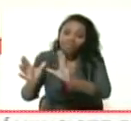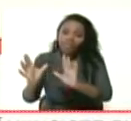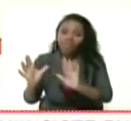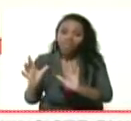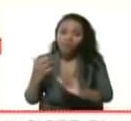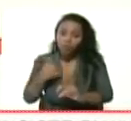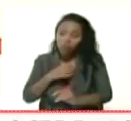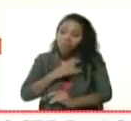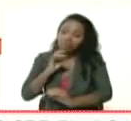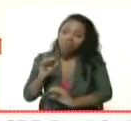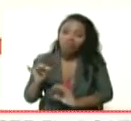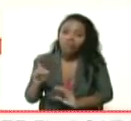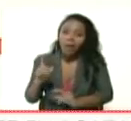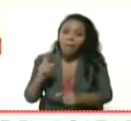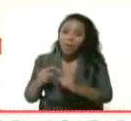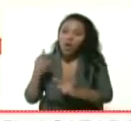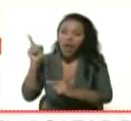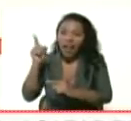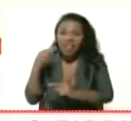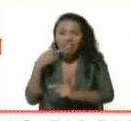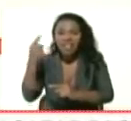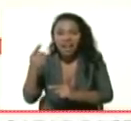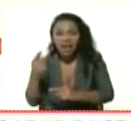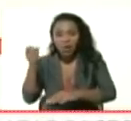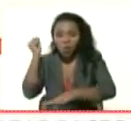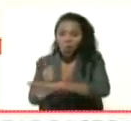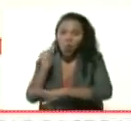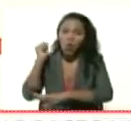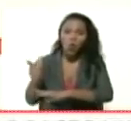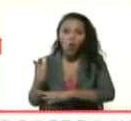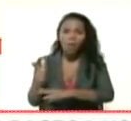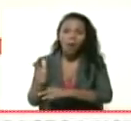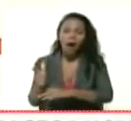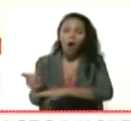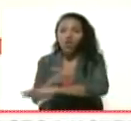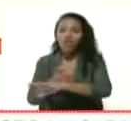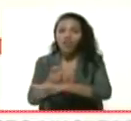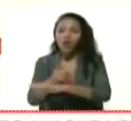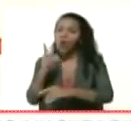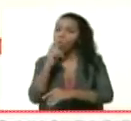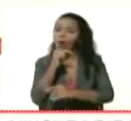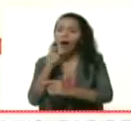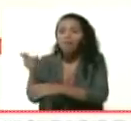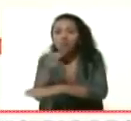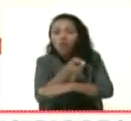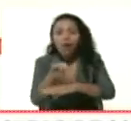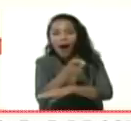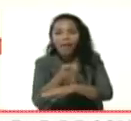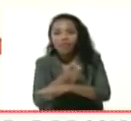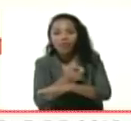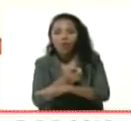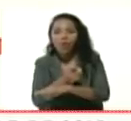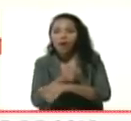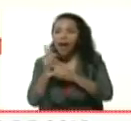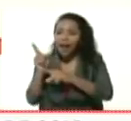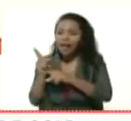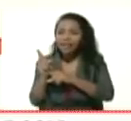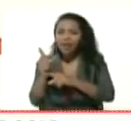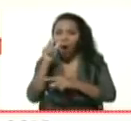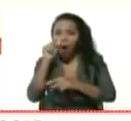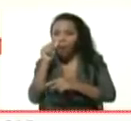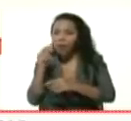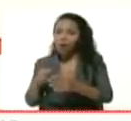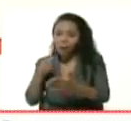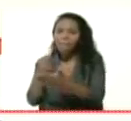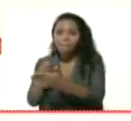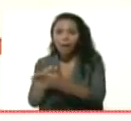Y que dijera que era por culpa del gobierno que no consiguió los medicamentos. Ese miserable de esos 600 millones no le habrá